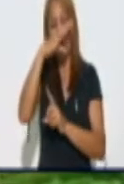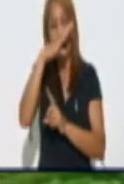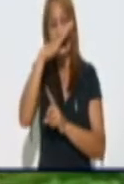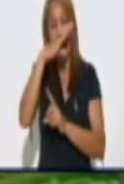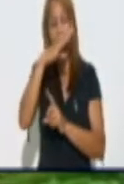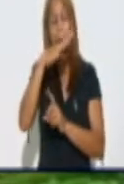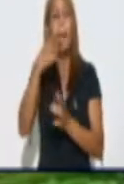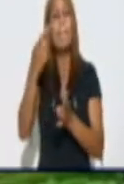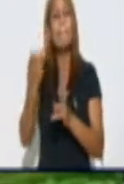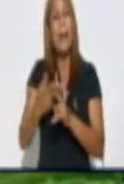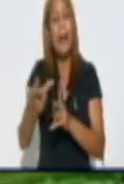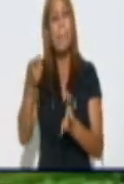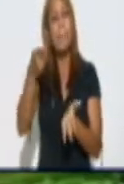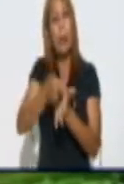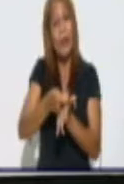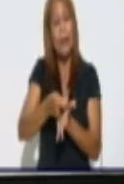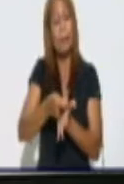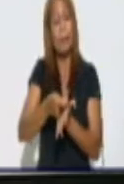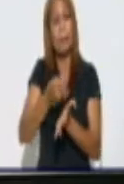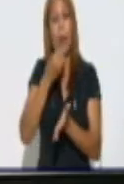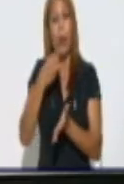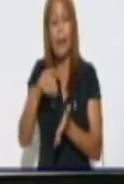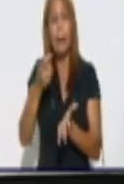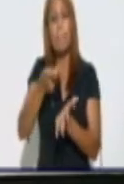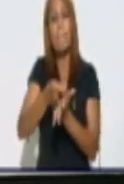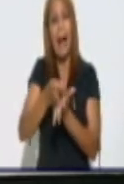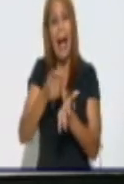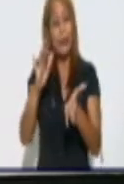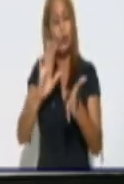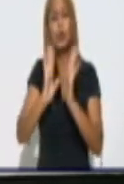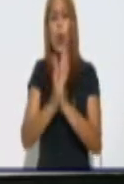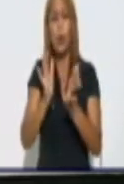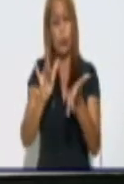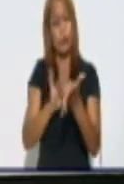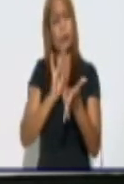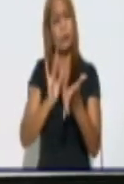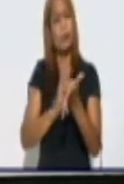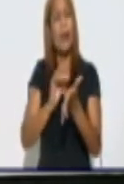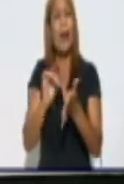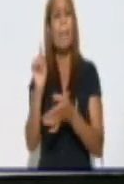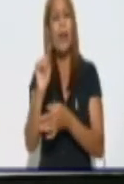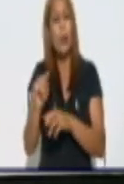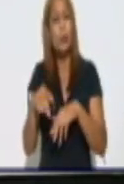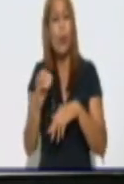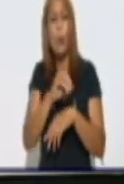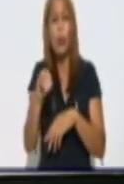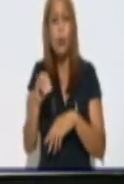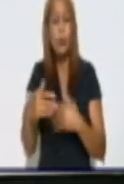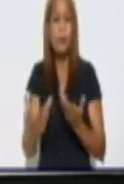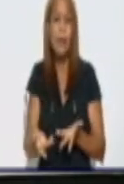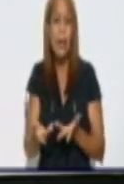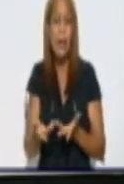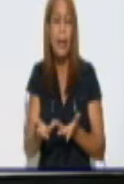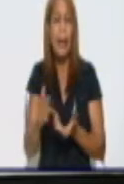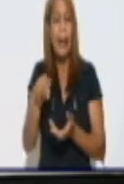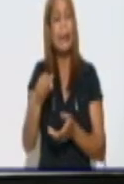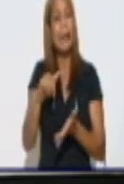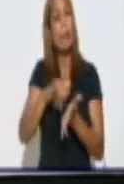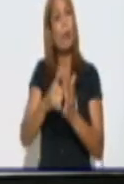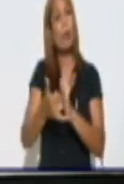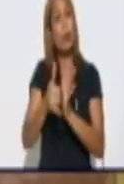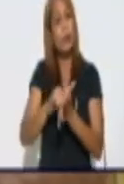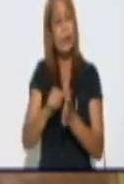o solicitar algunos servicios de ustedes. ¿Por dónde anda este proyecto? Sí, a ver, Junel, efectivamente nuestra